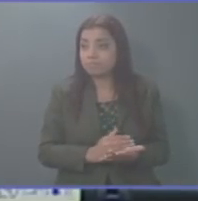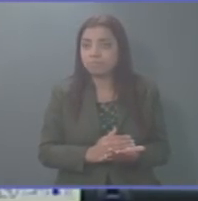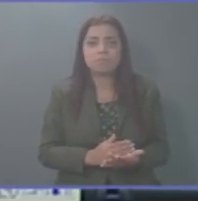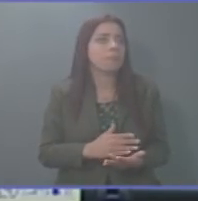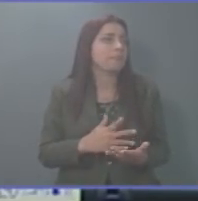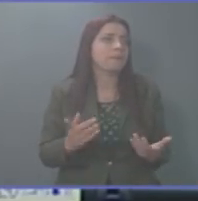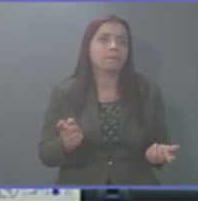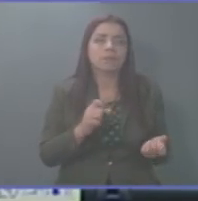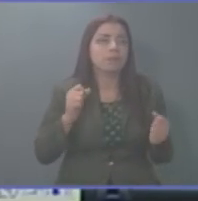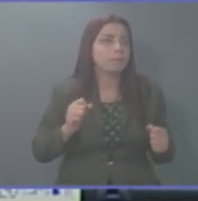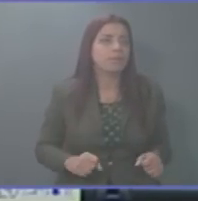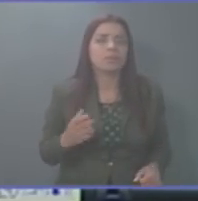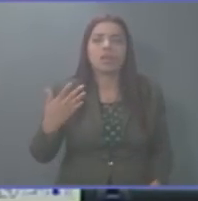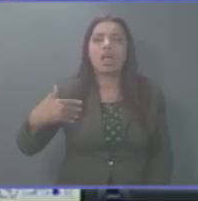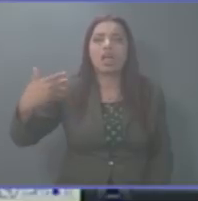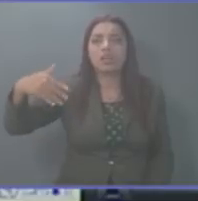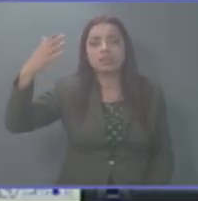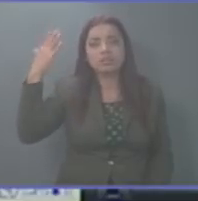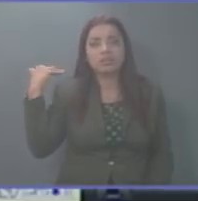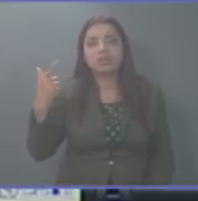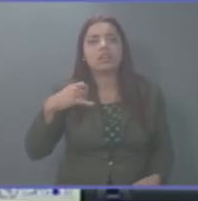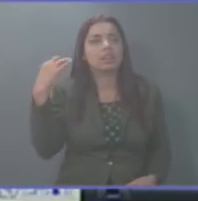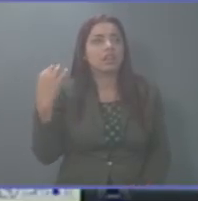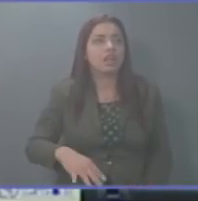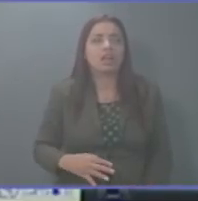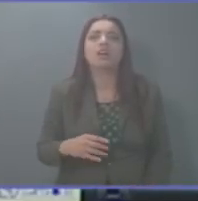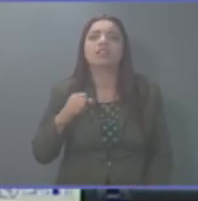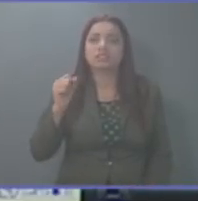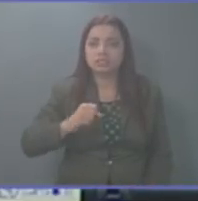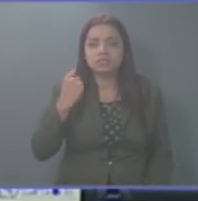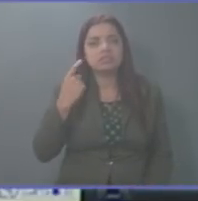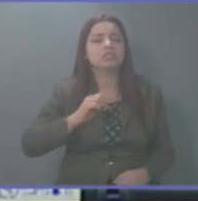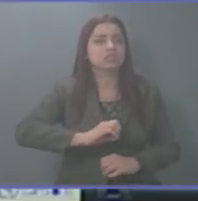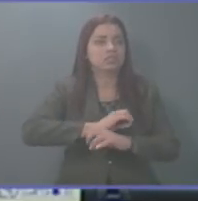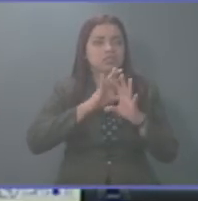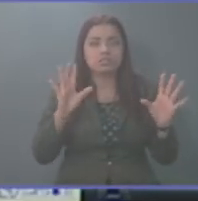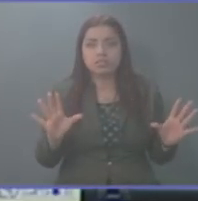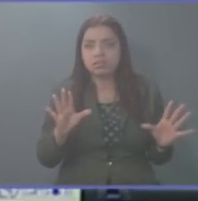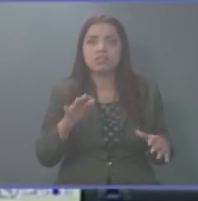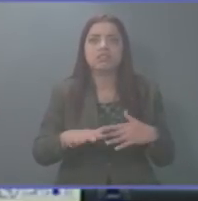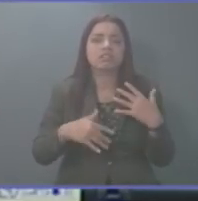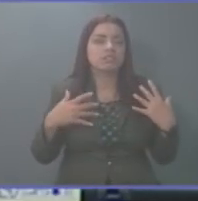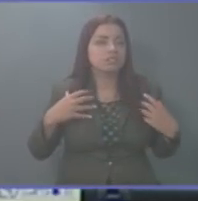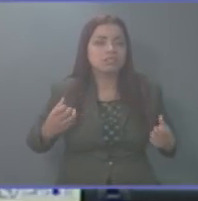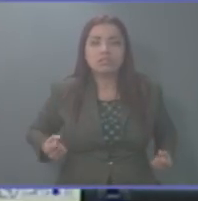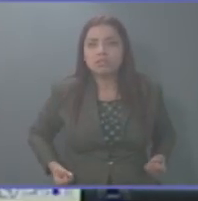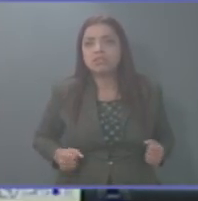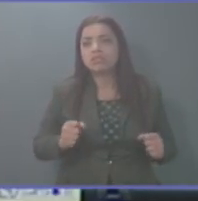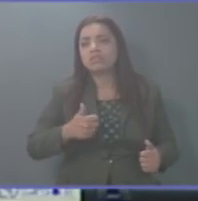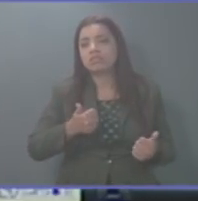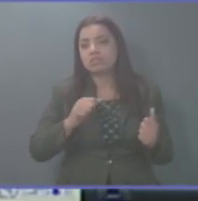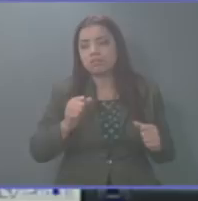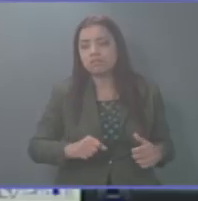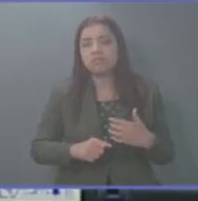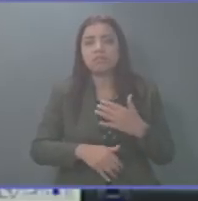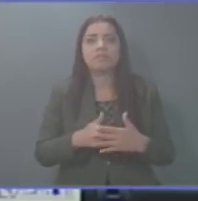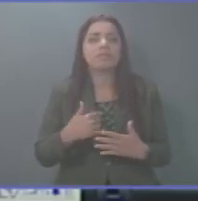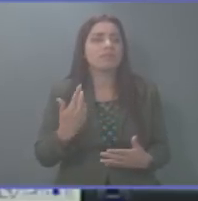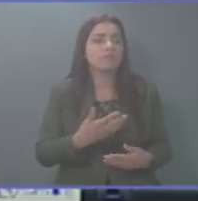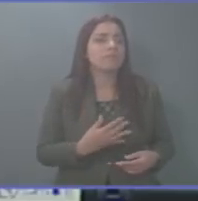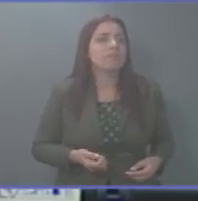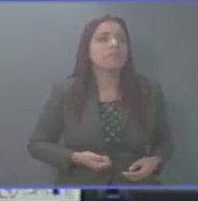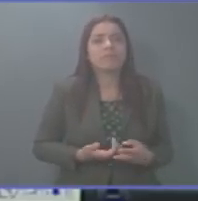no podemos seguir en el pasado. ¿Que es caro? Sí, estamos claros. Pero el Ejecutivo también ha estado en la disposición de decir que se